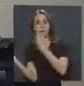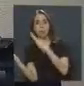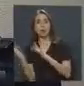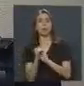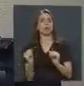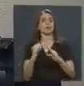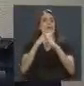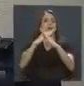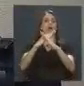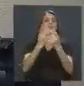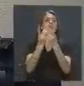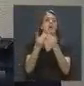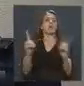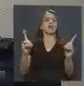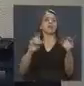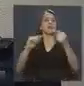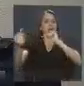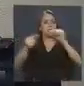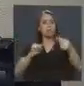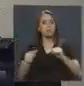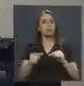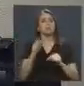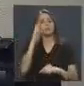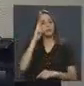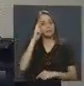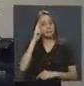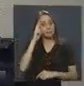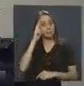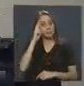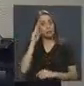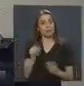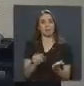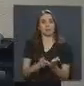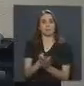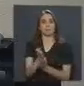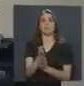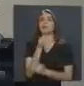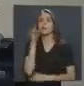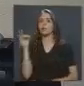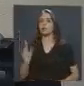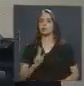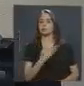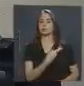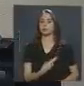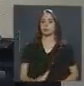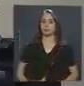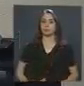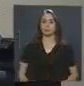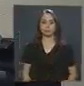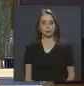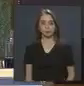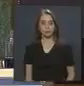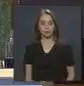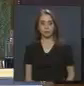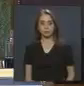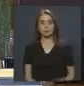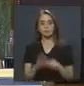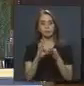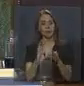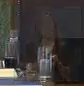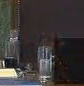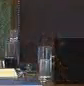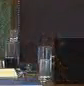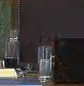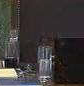debate democrático que esta tarde, y recordemos que recién comienza. He dicho, señor Presidente. Gracias,